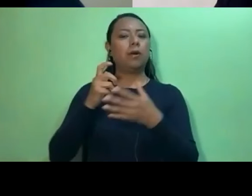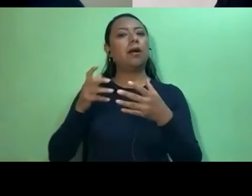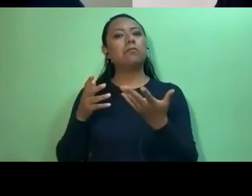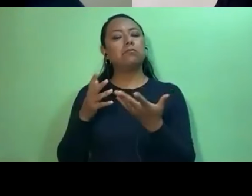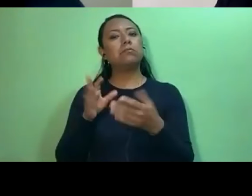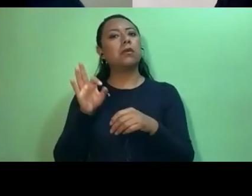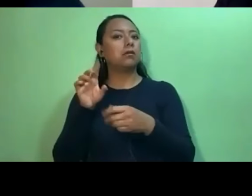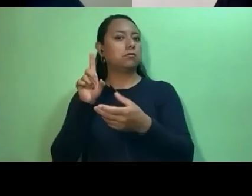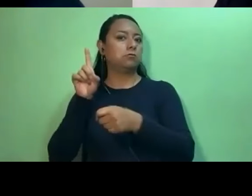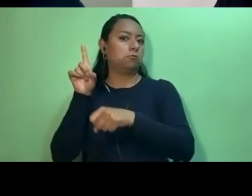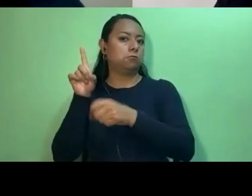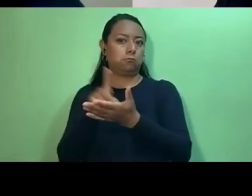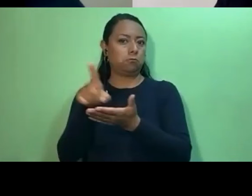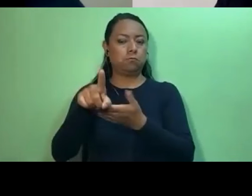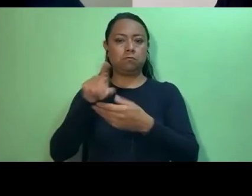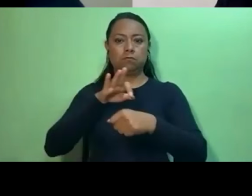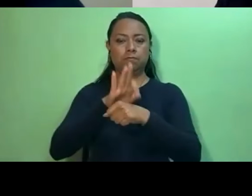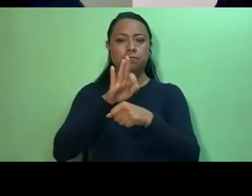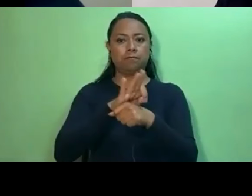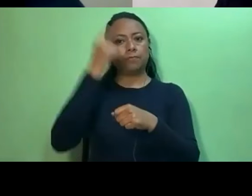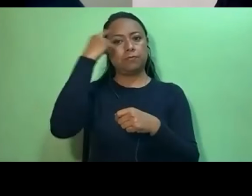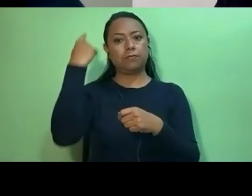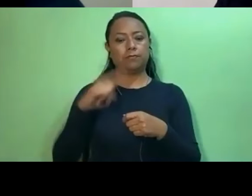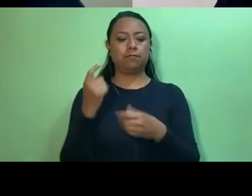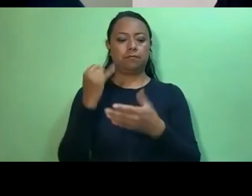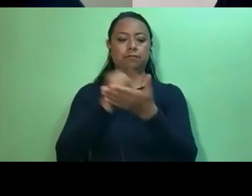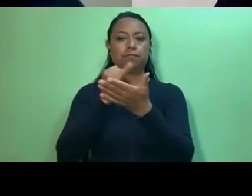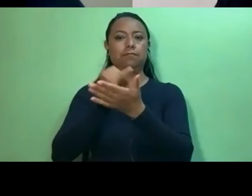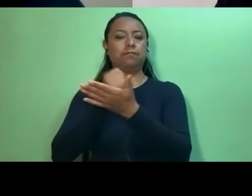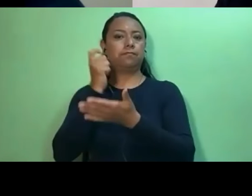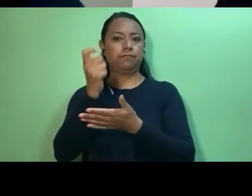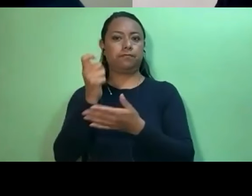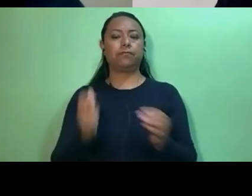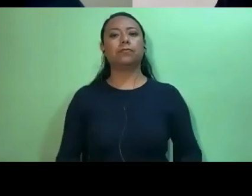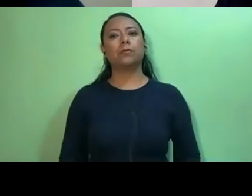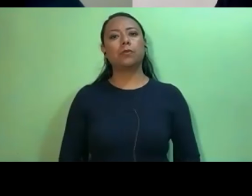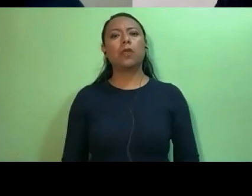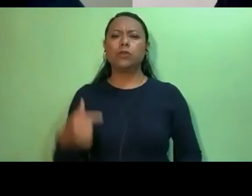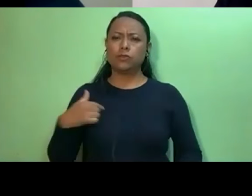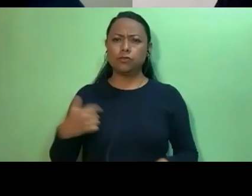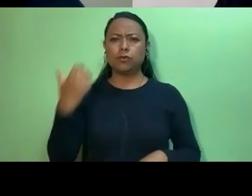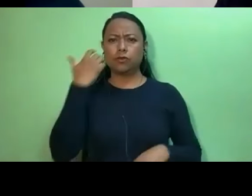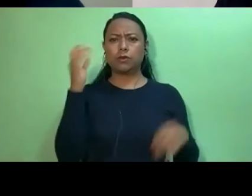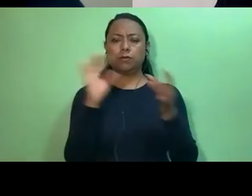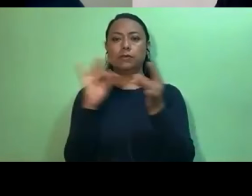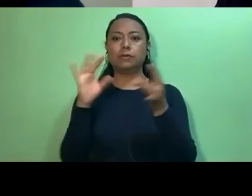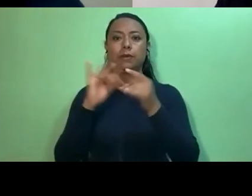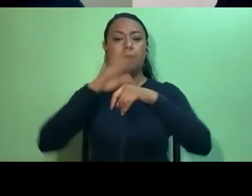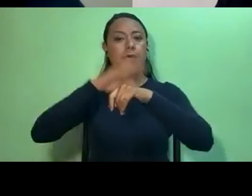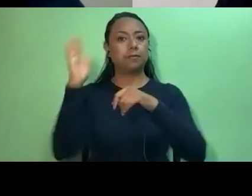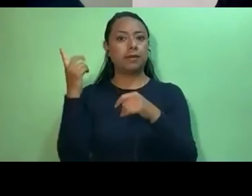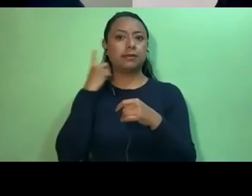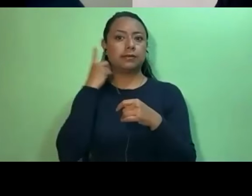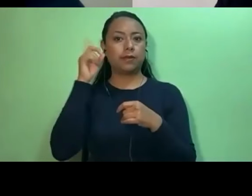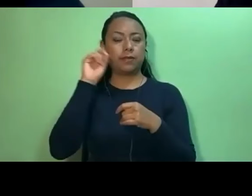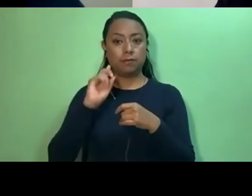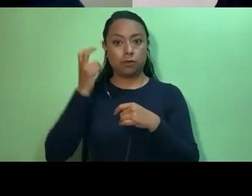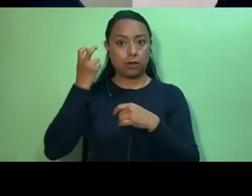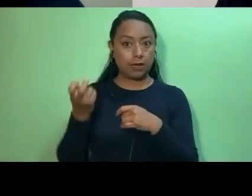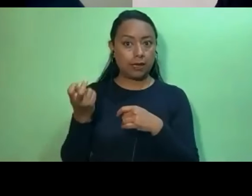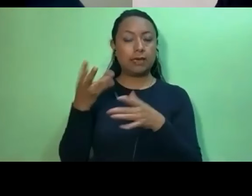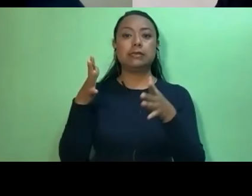determinación presuntiva de contribuciones. Aquí quiero resaltar, diputada, que esto no se trata de una medida de